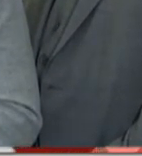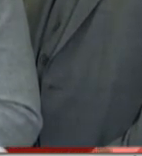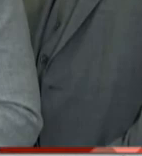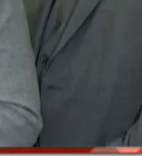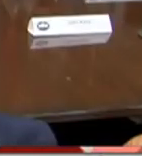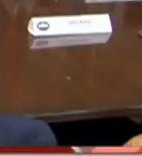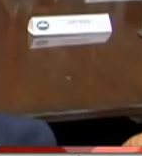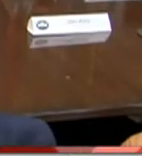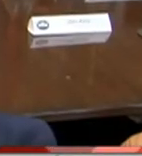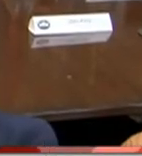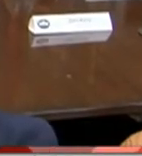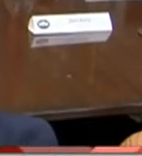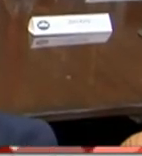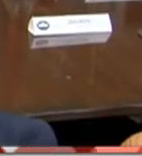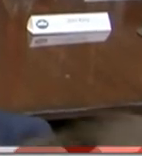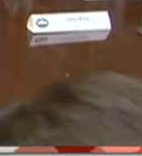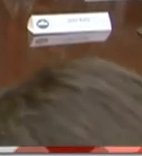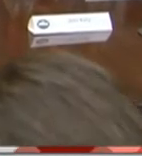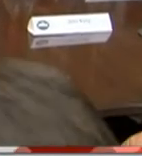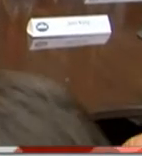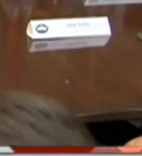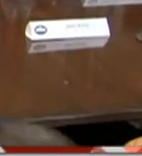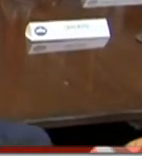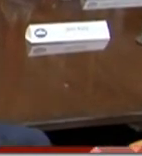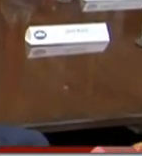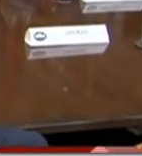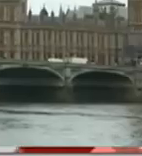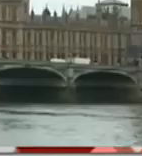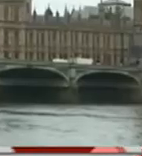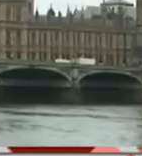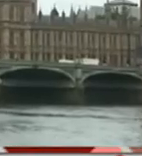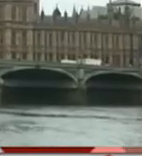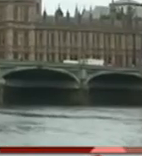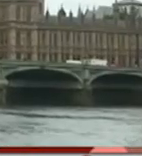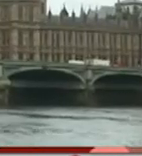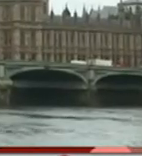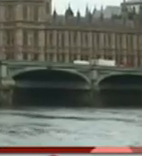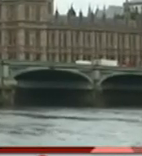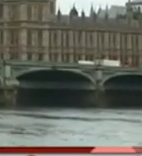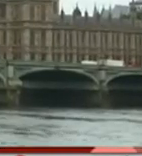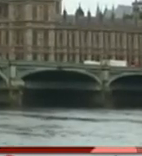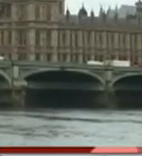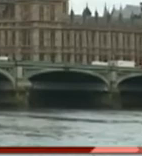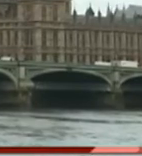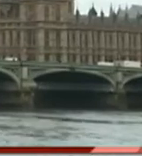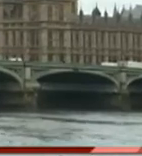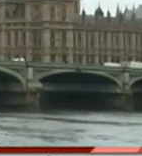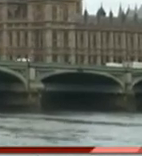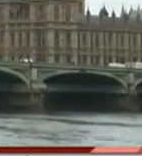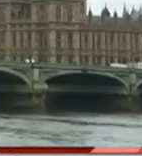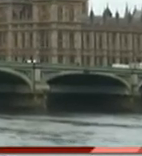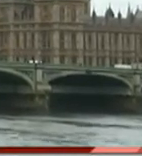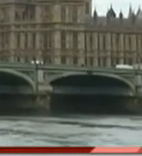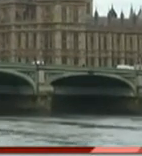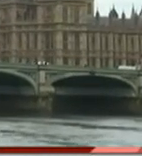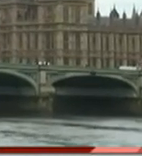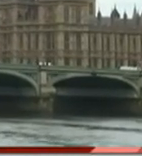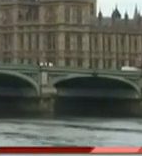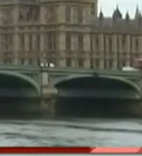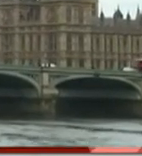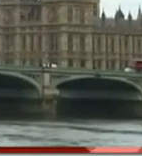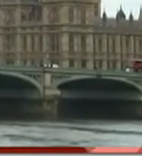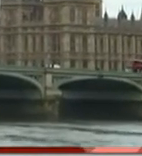nuevos bots son normalmente fáciles de identificar, lo que cuestiona si deberían haber sido detectados por la red social, pues